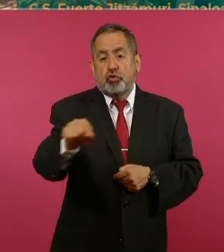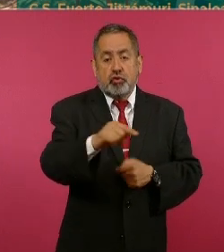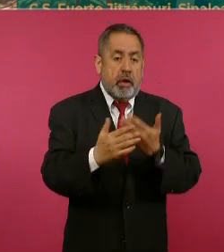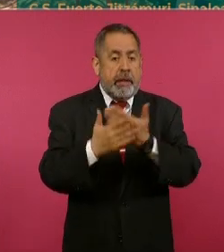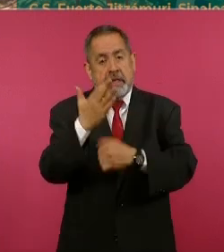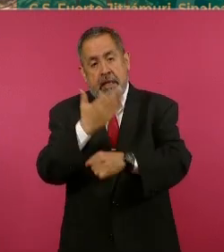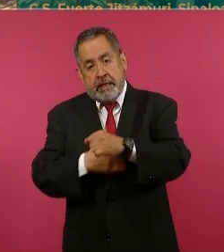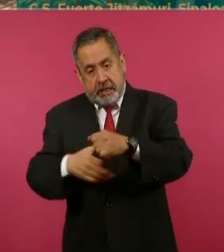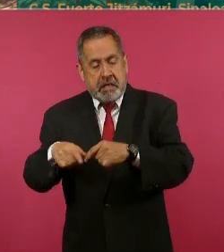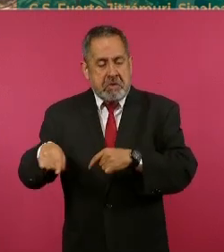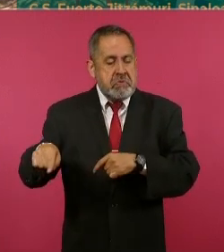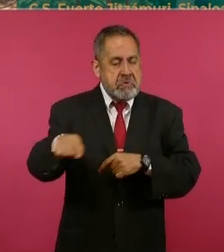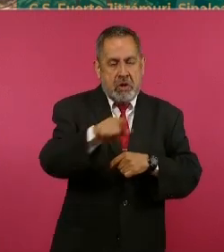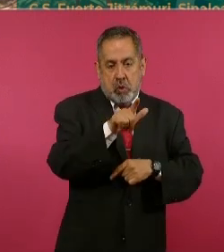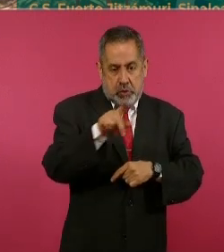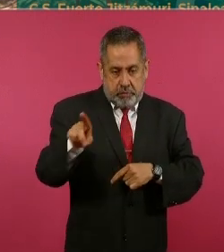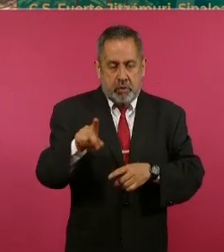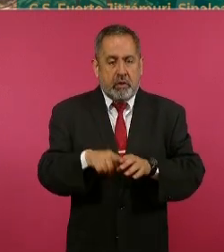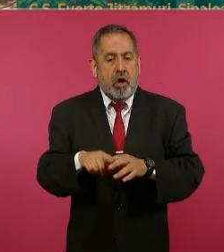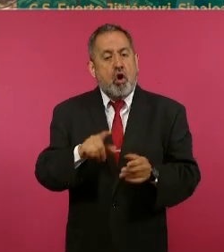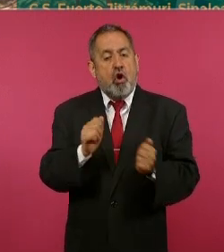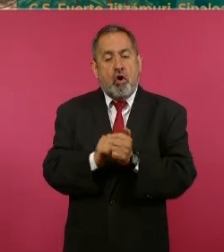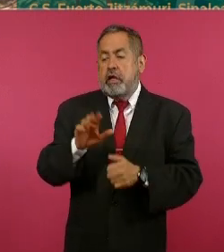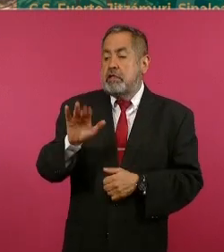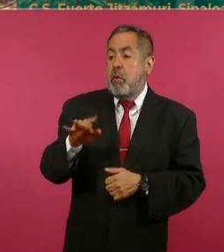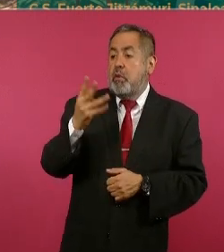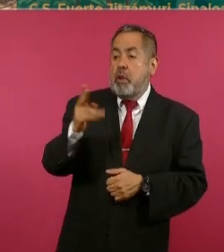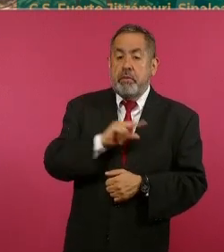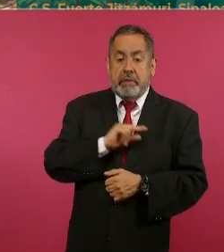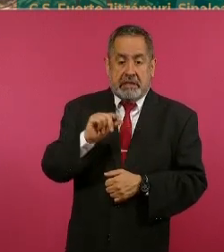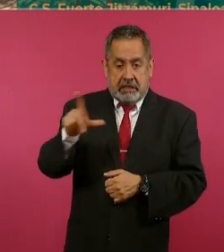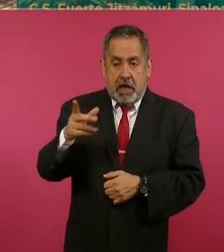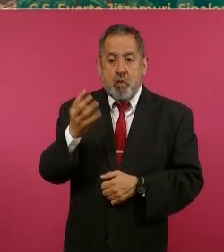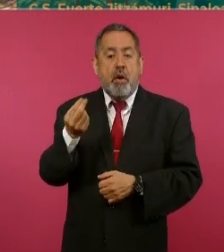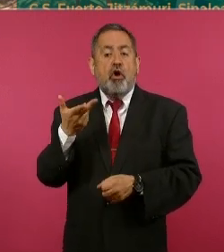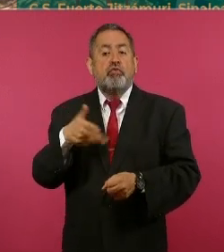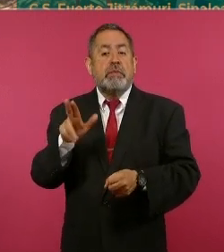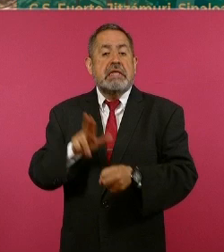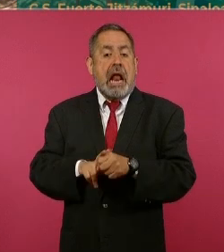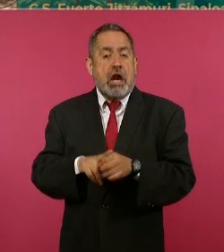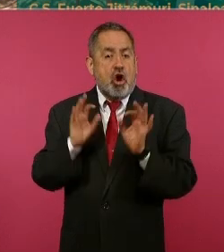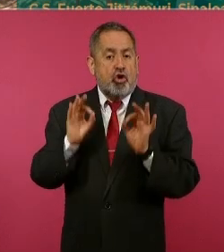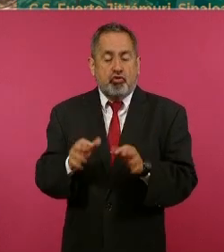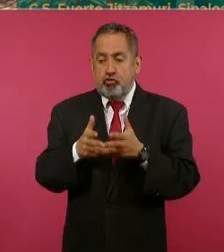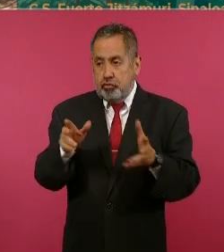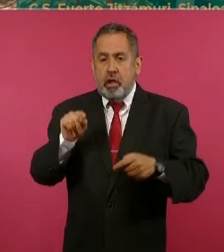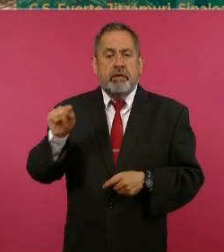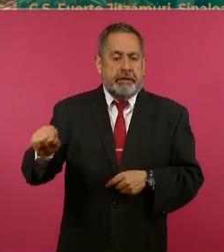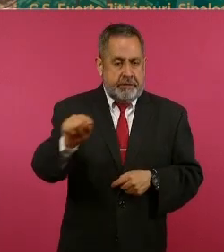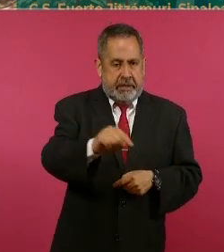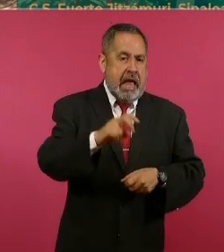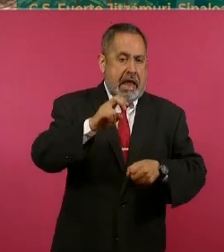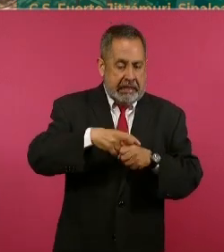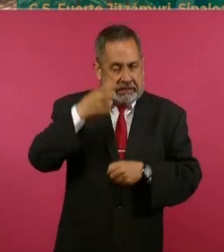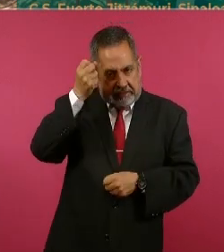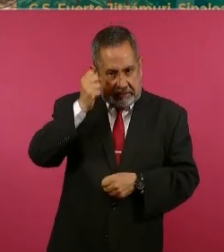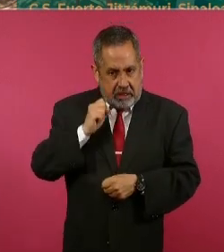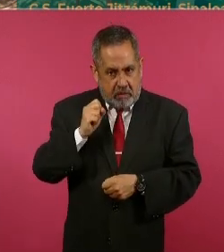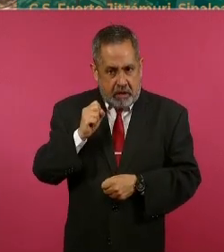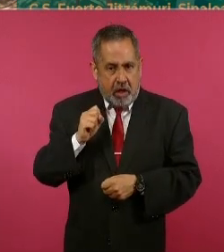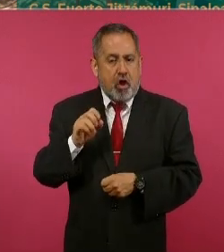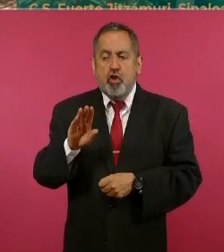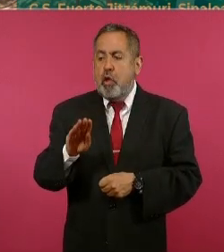y 54 especialistas en 9 hospitales básicos y comunitarios del estado de Sinaloa. Además, llevamos